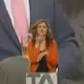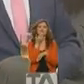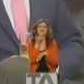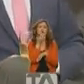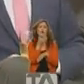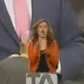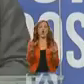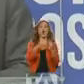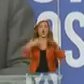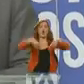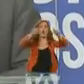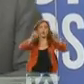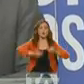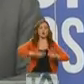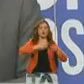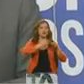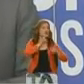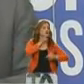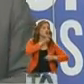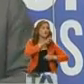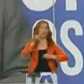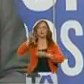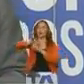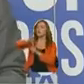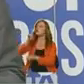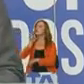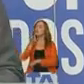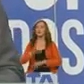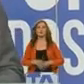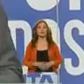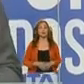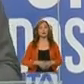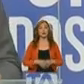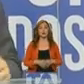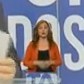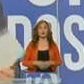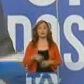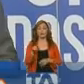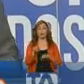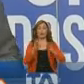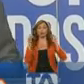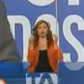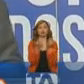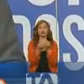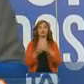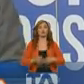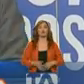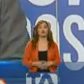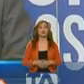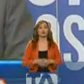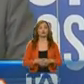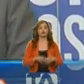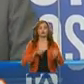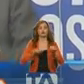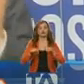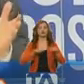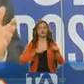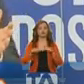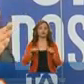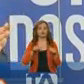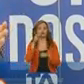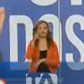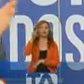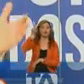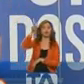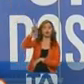de Estados Unidos. Es realmente una organización que tiene una administración y una